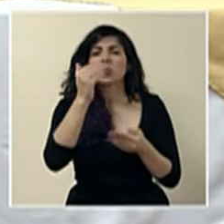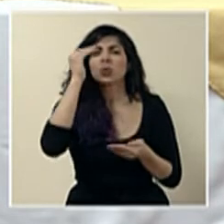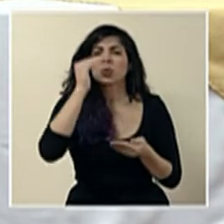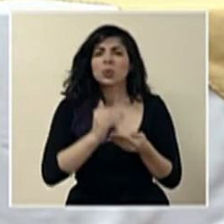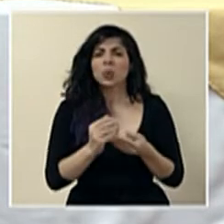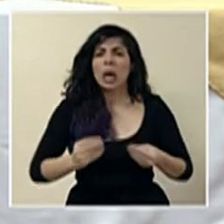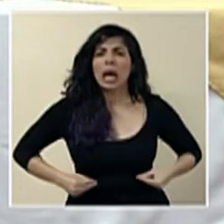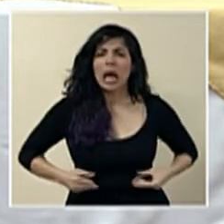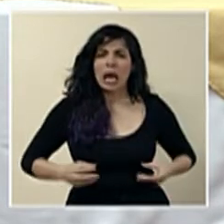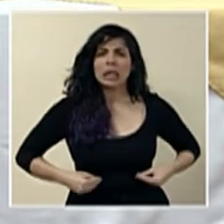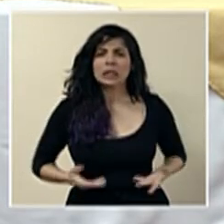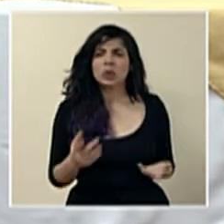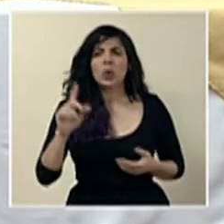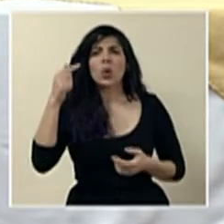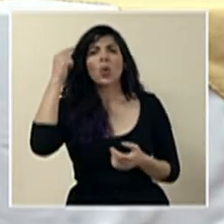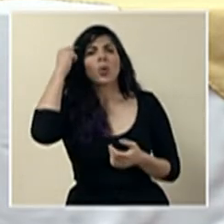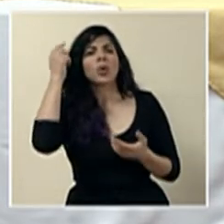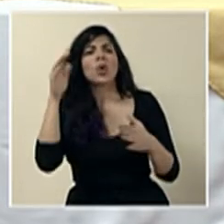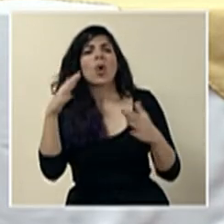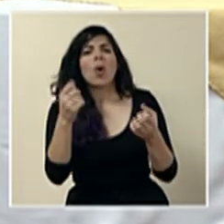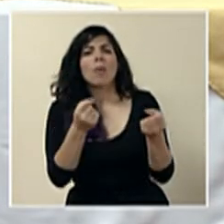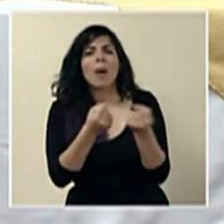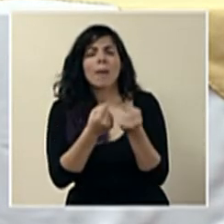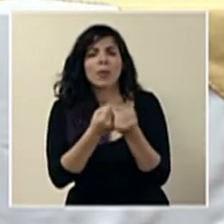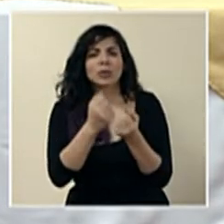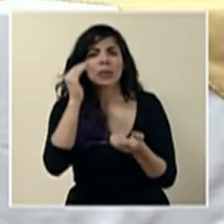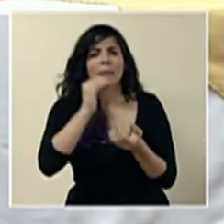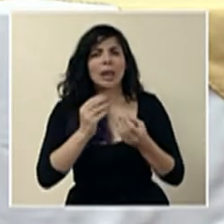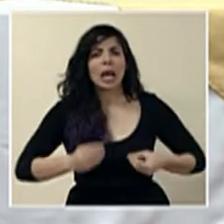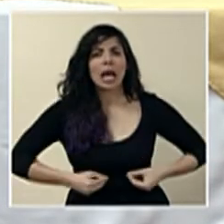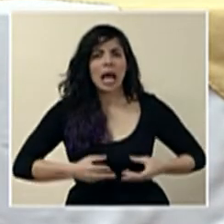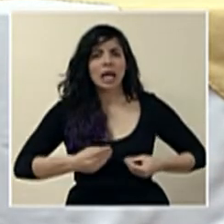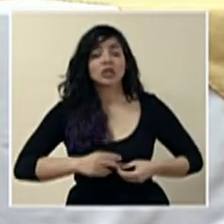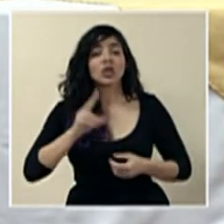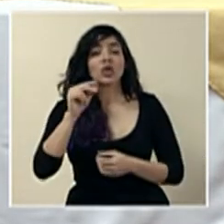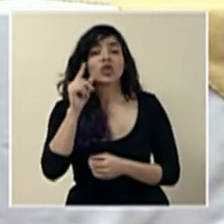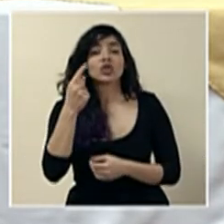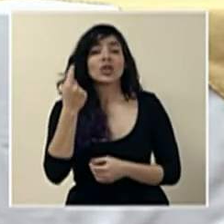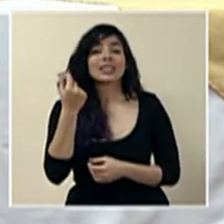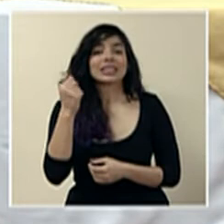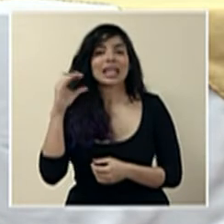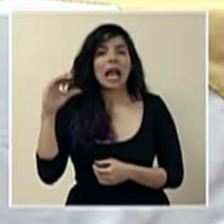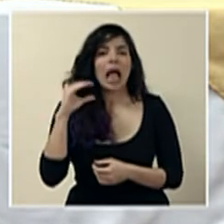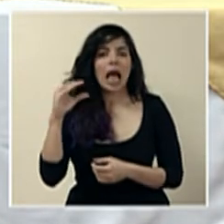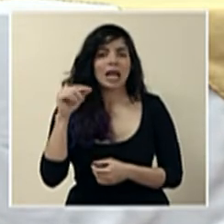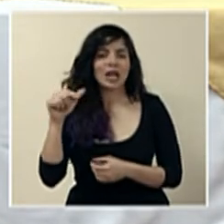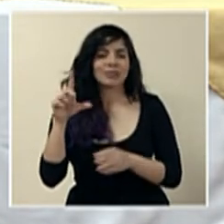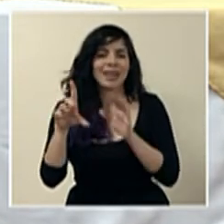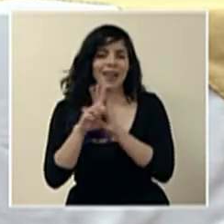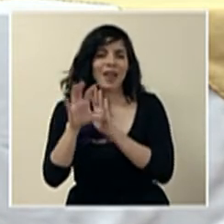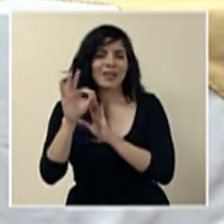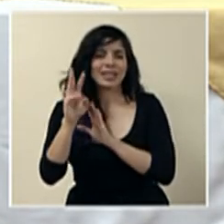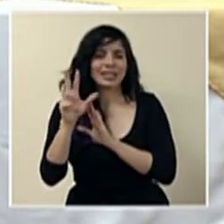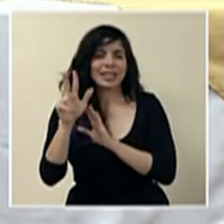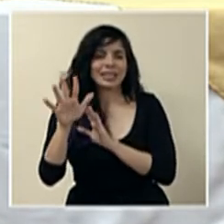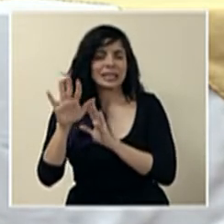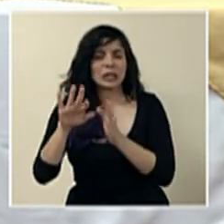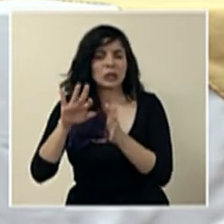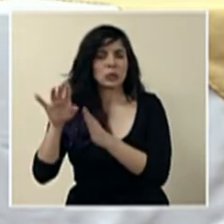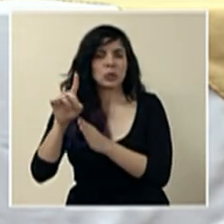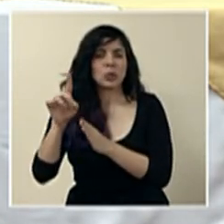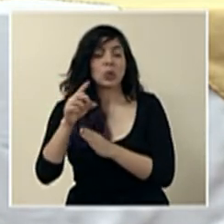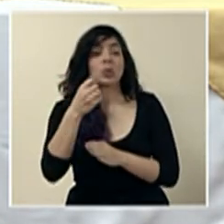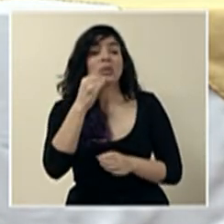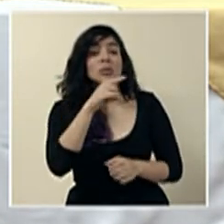hecho? ¿Cuál es el aporte del gobierno al reducir el gasto público que no sean salarios del sector público establecidos en la Ley 9635